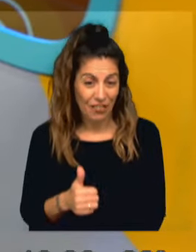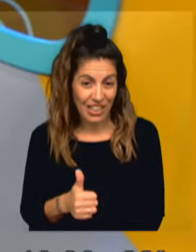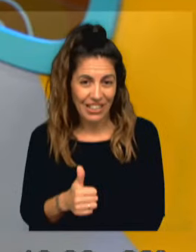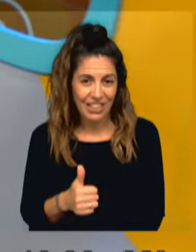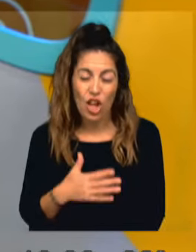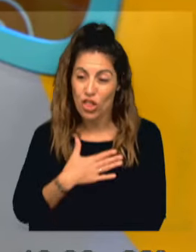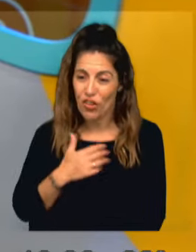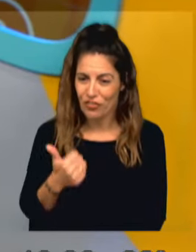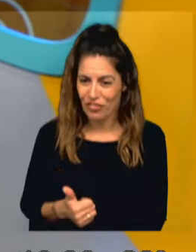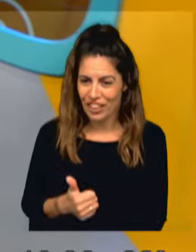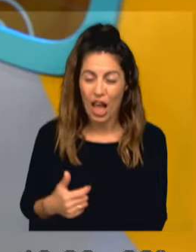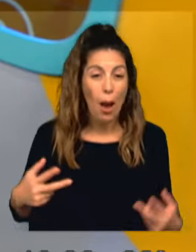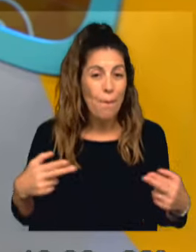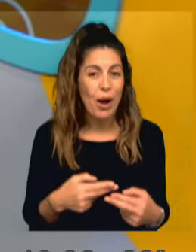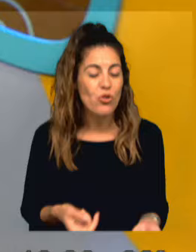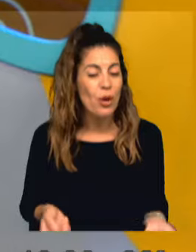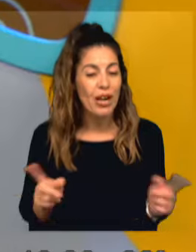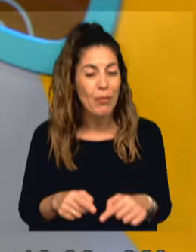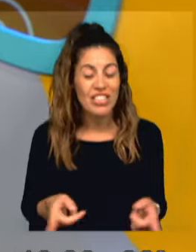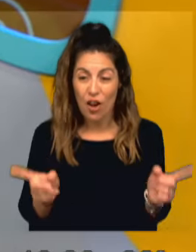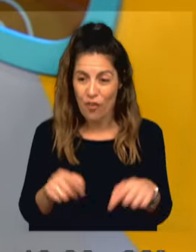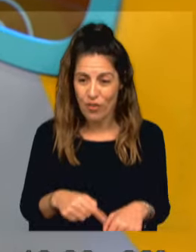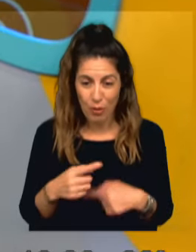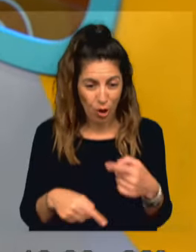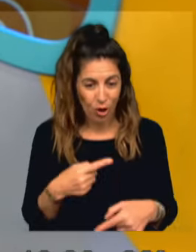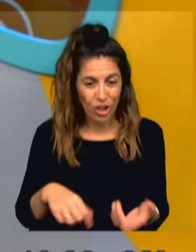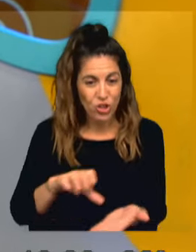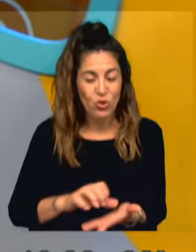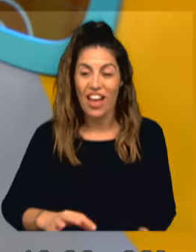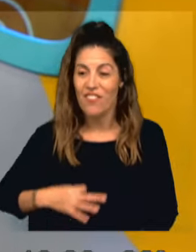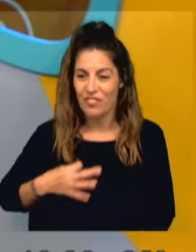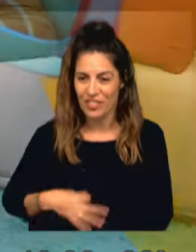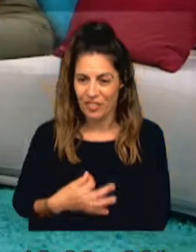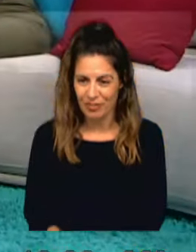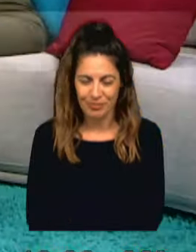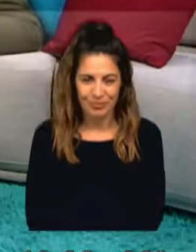Estoy bien estoy bien igual tengo la pausa para recuperarme ya volvemos y seguimos con ciudad